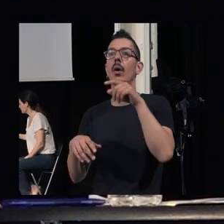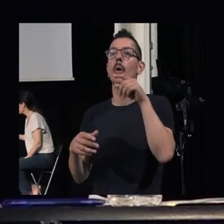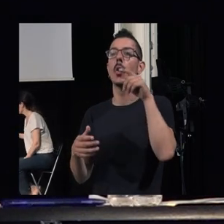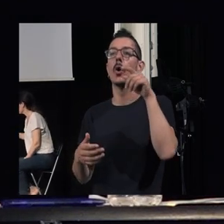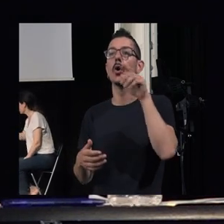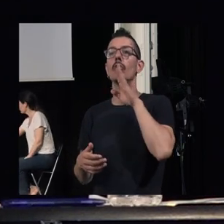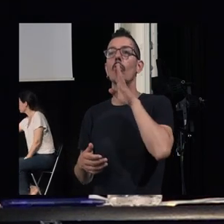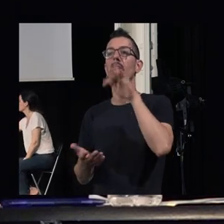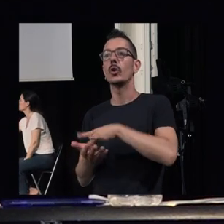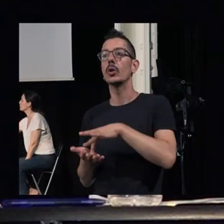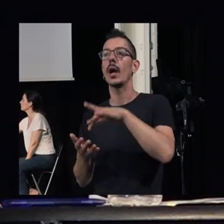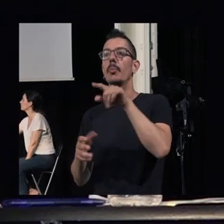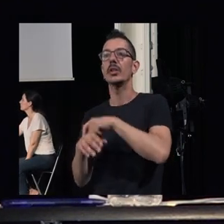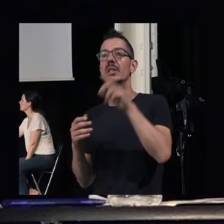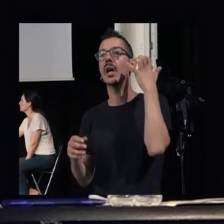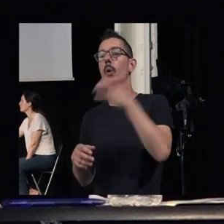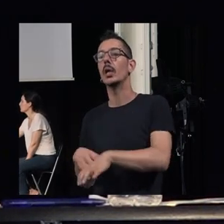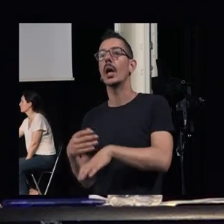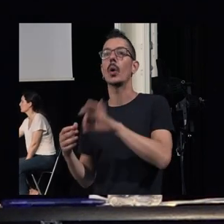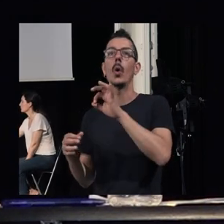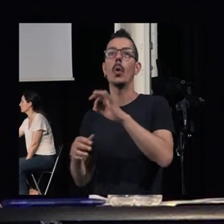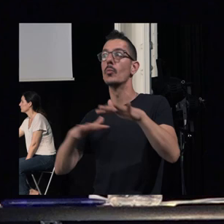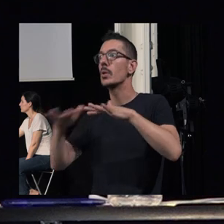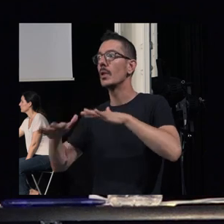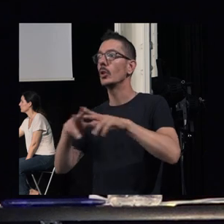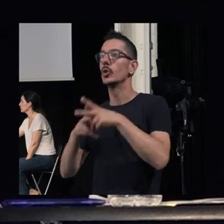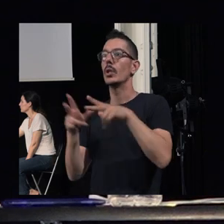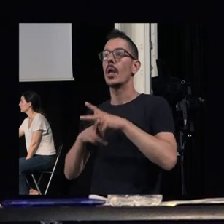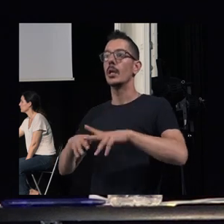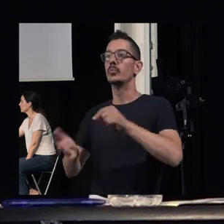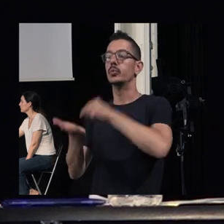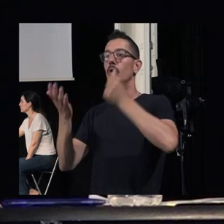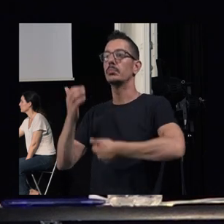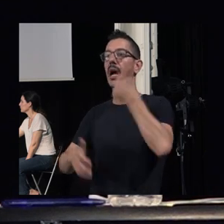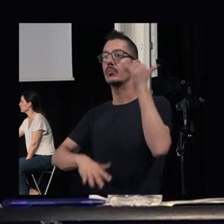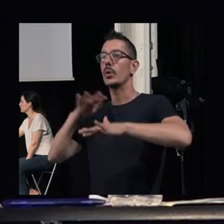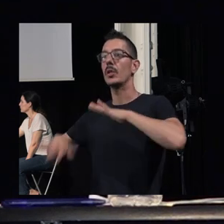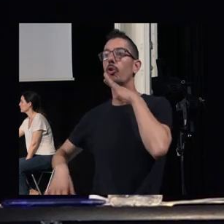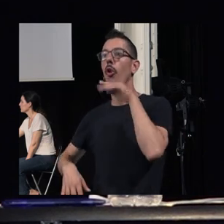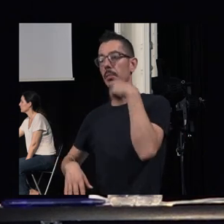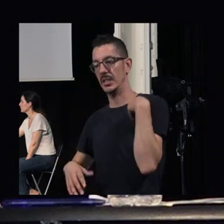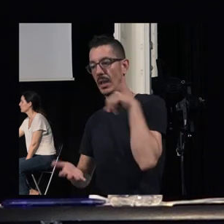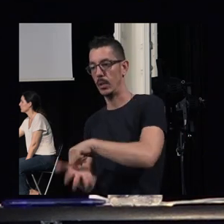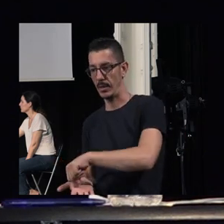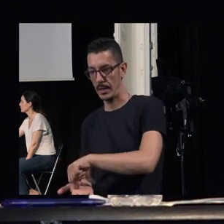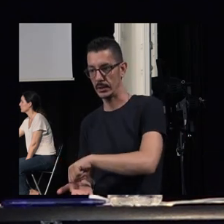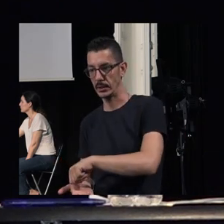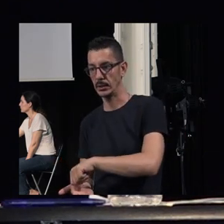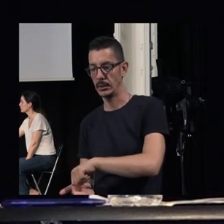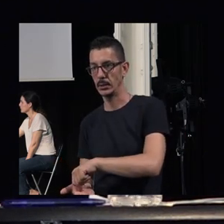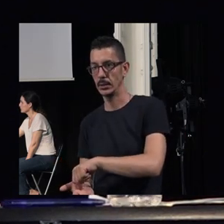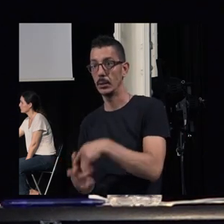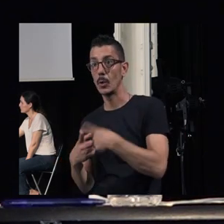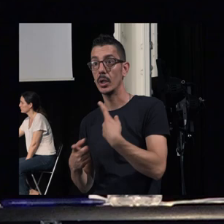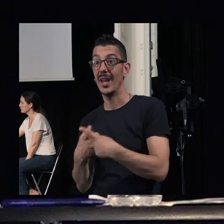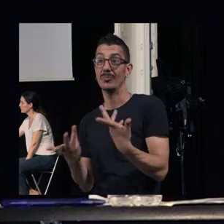donde se ha hecho política queer, o donde han emergido los movimientos sociales, entre otras cosas porque la vida en